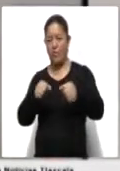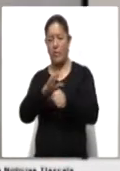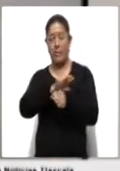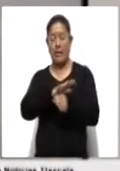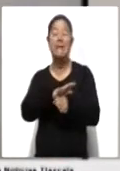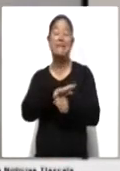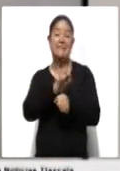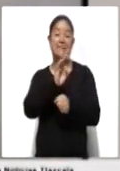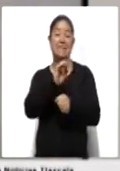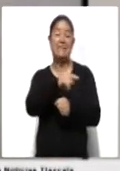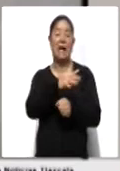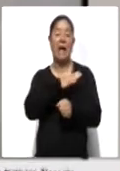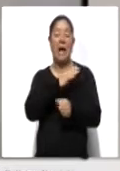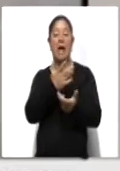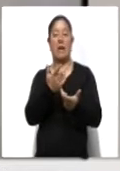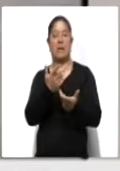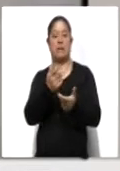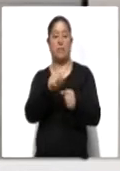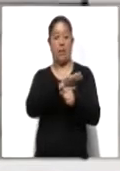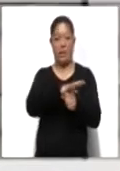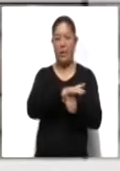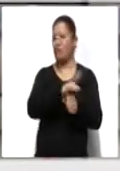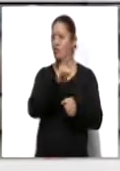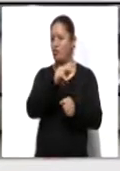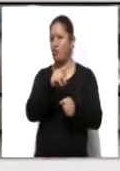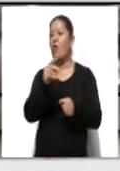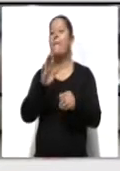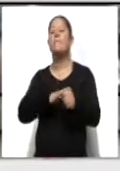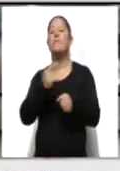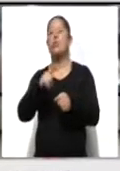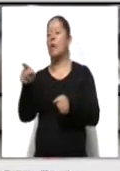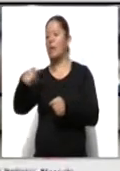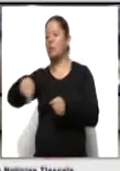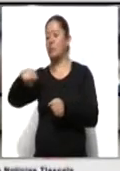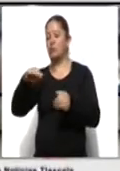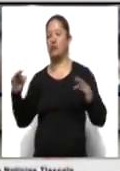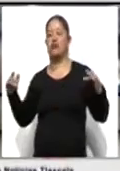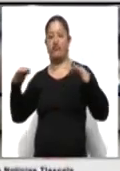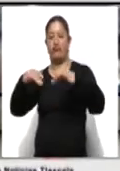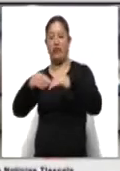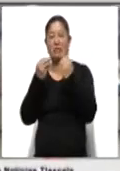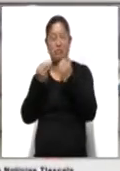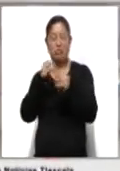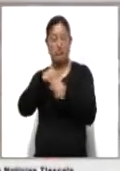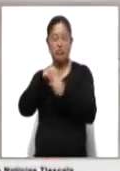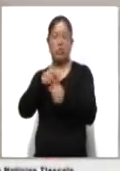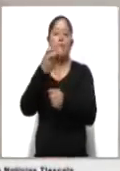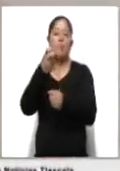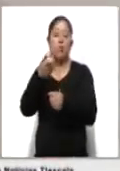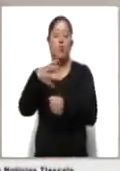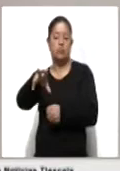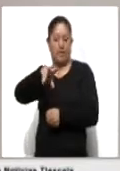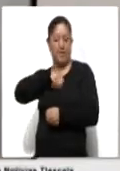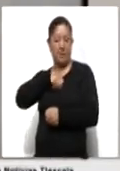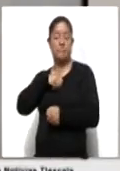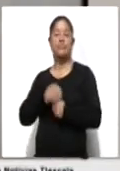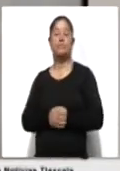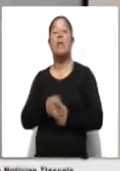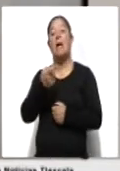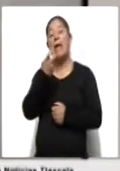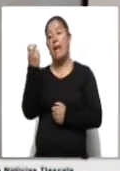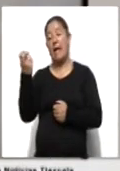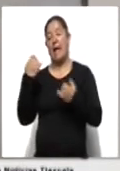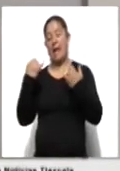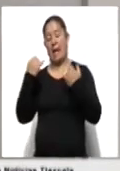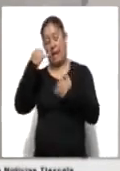variante Delta, sino a la gran movilidad en el espacio público. El subsecretario de Prevención y Promoción de la Secretaría de Salud, Hugo